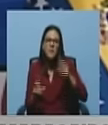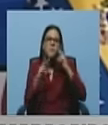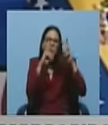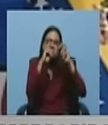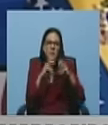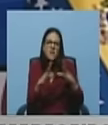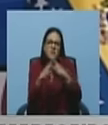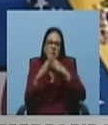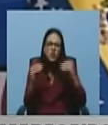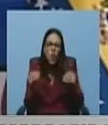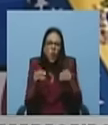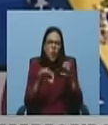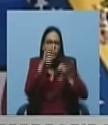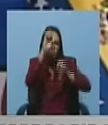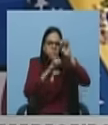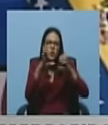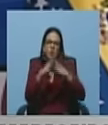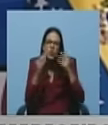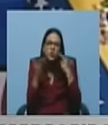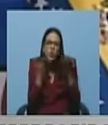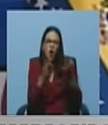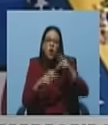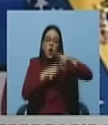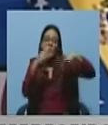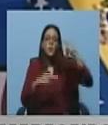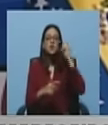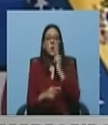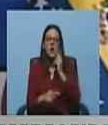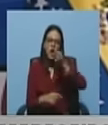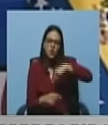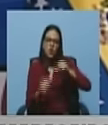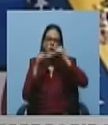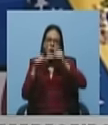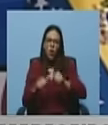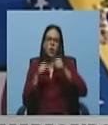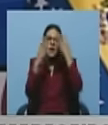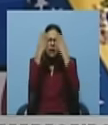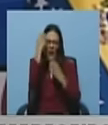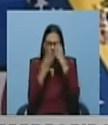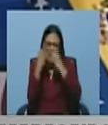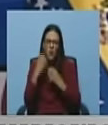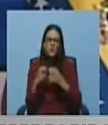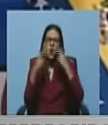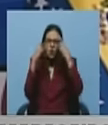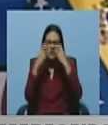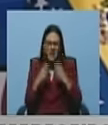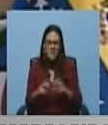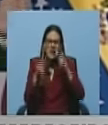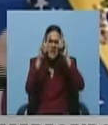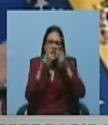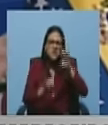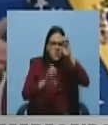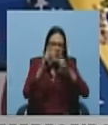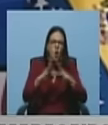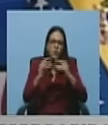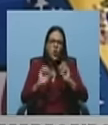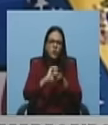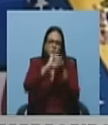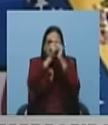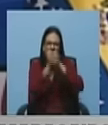revisar métodos. La revolución bolivariana está en constante revisión de métodos, de procedimientos, de